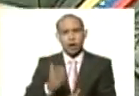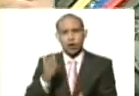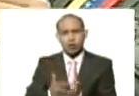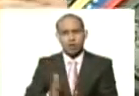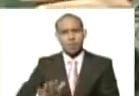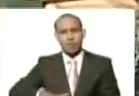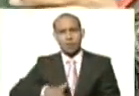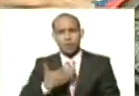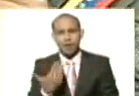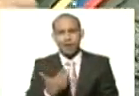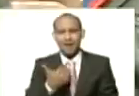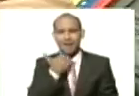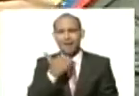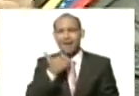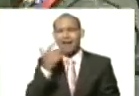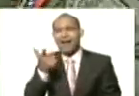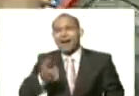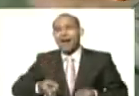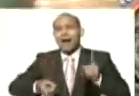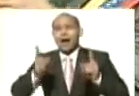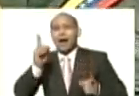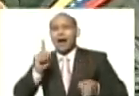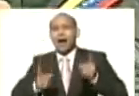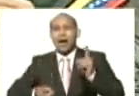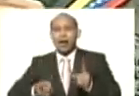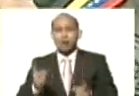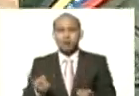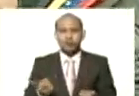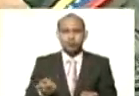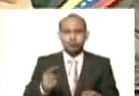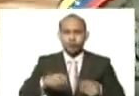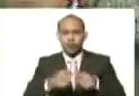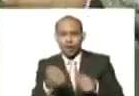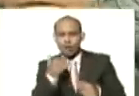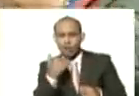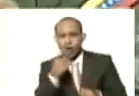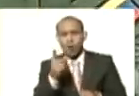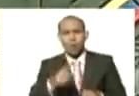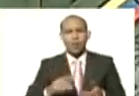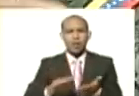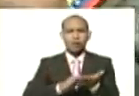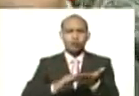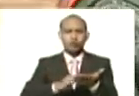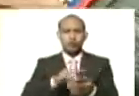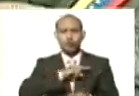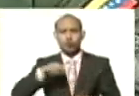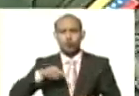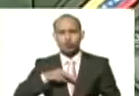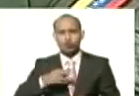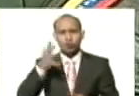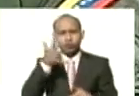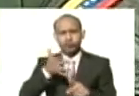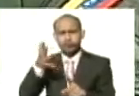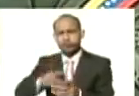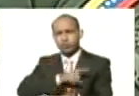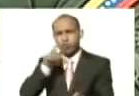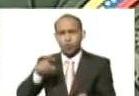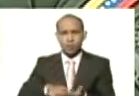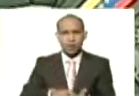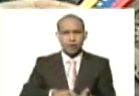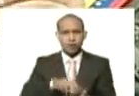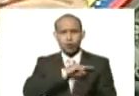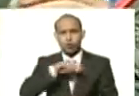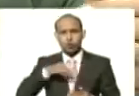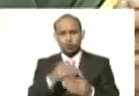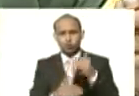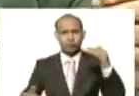haber algún recojo por donde tengamos nosotros que actuar, y lo hemos hecho de manera doctrinaria. Para nosotros es